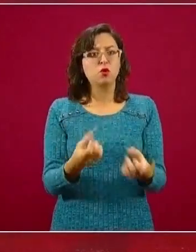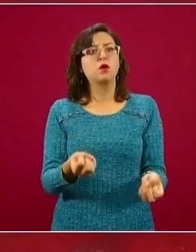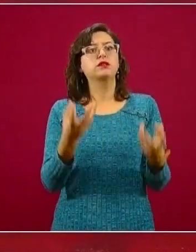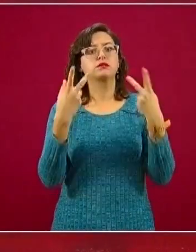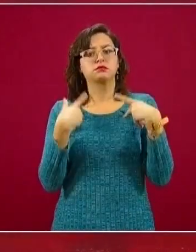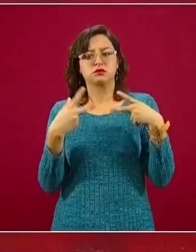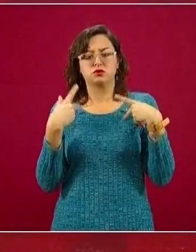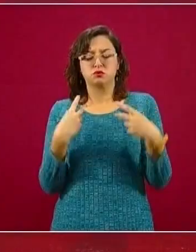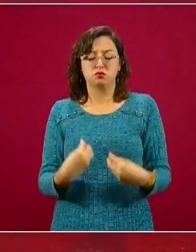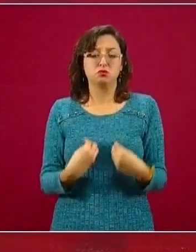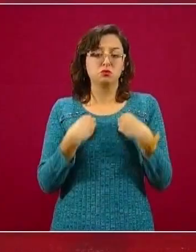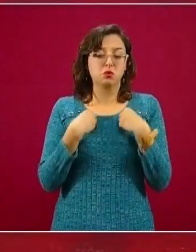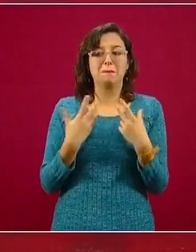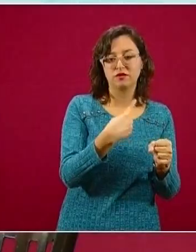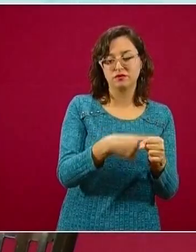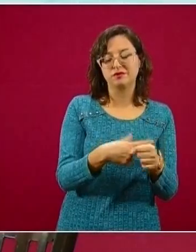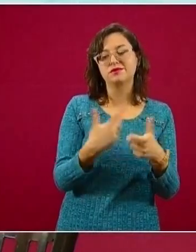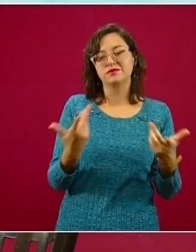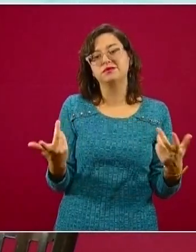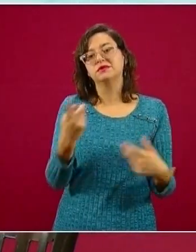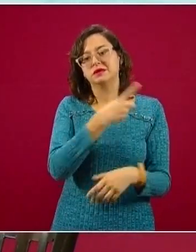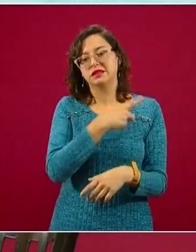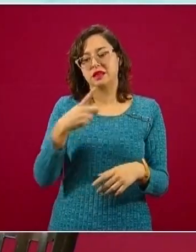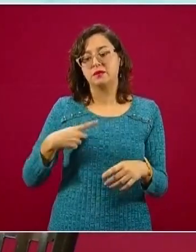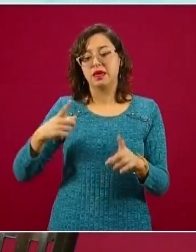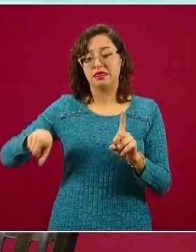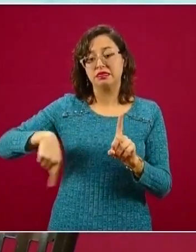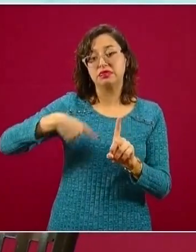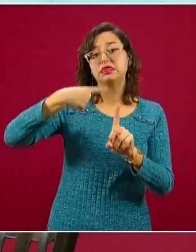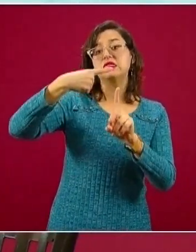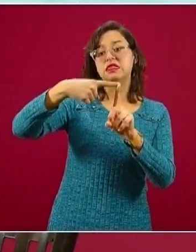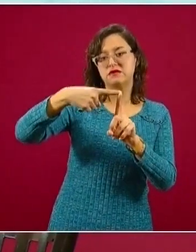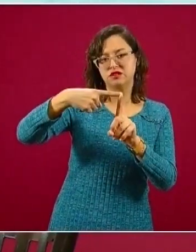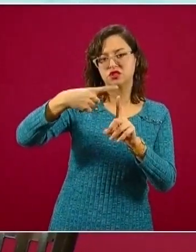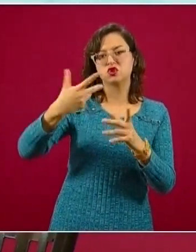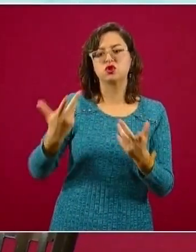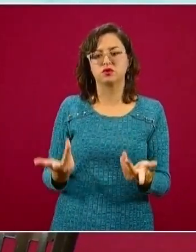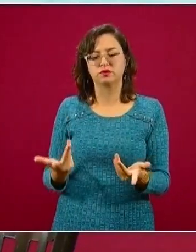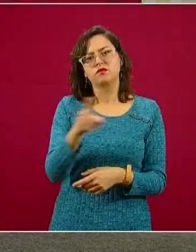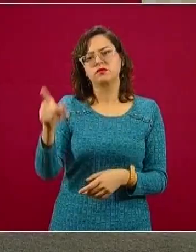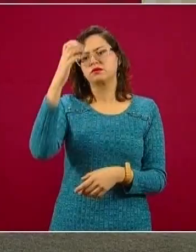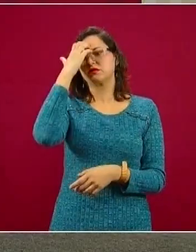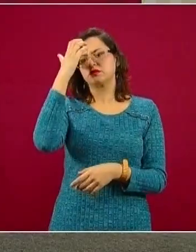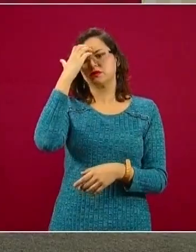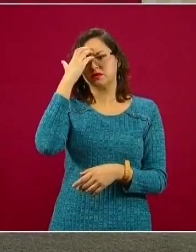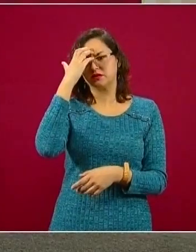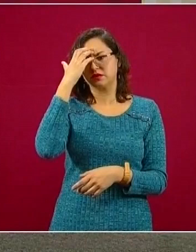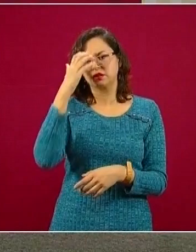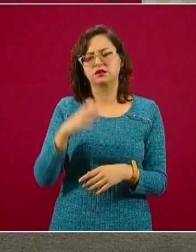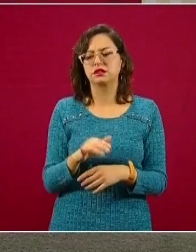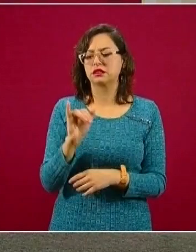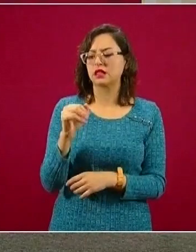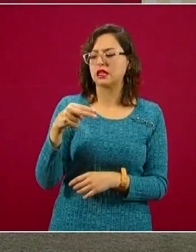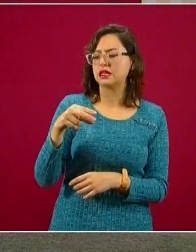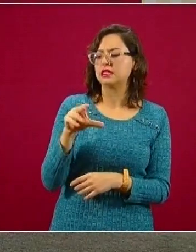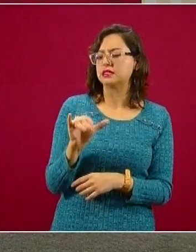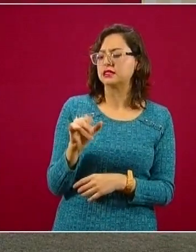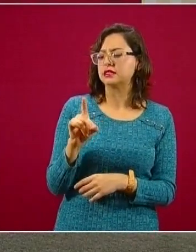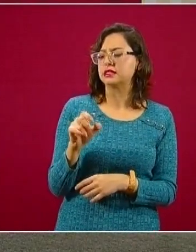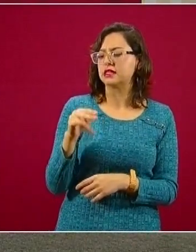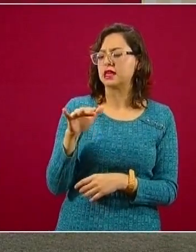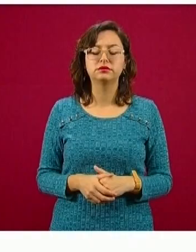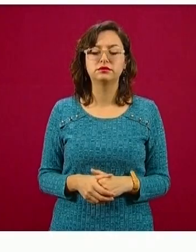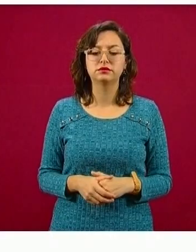lópez gatell dedicó media hora a responder preguntas enviadas por madres de familia en cuanto a dudas sobre la pandemia en casos sobre